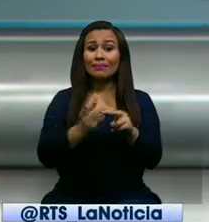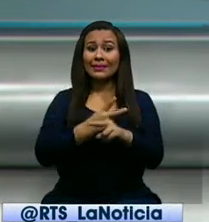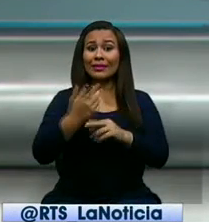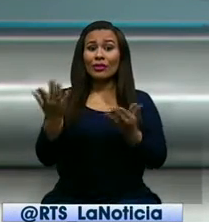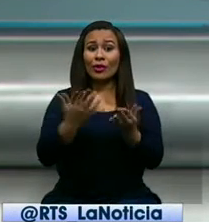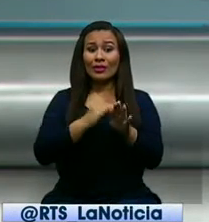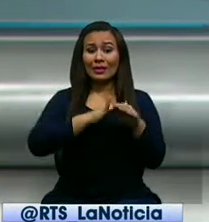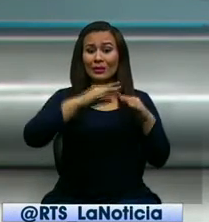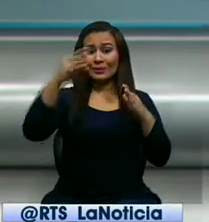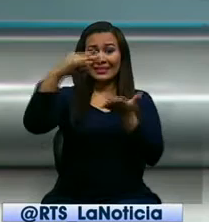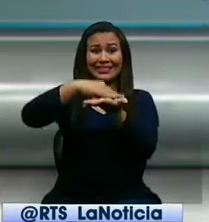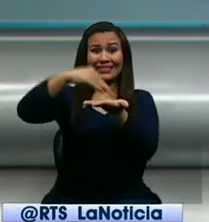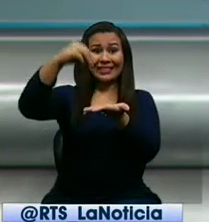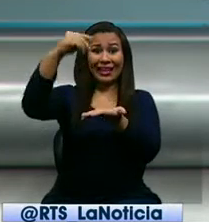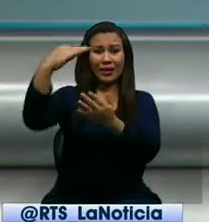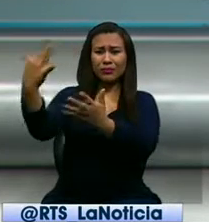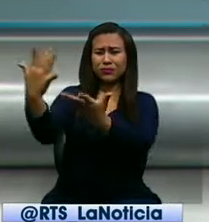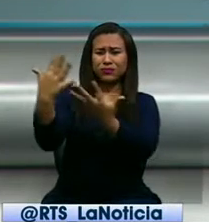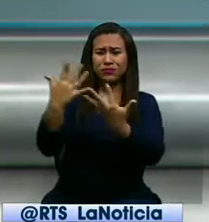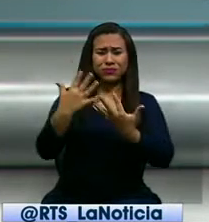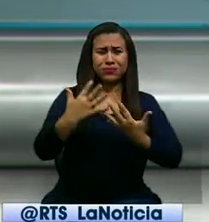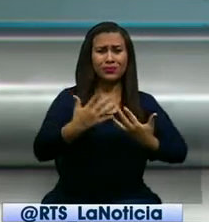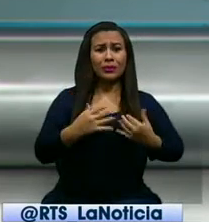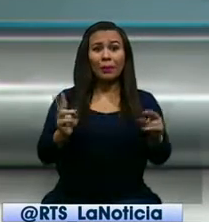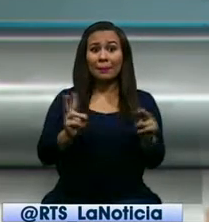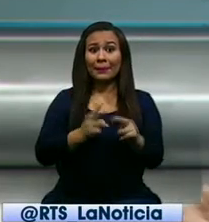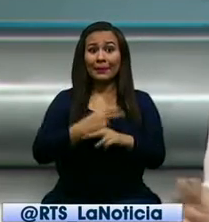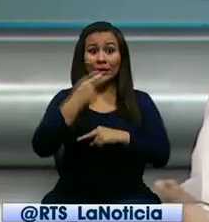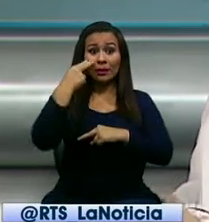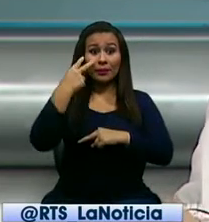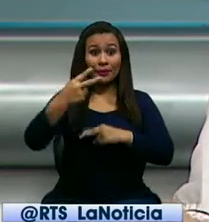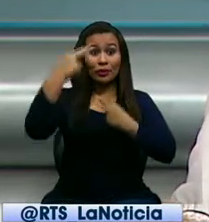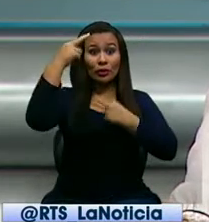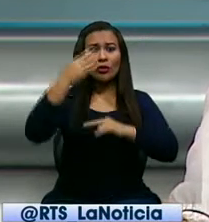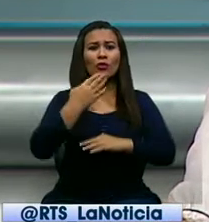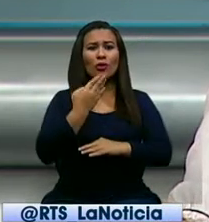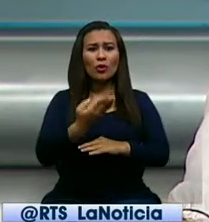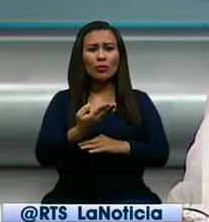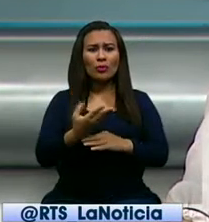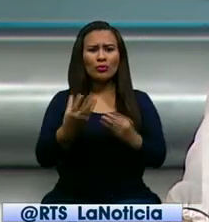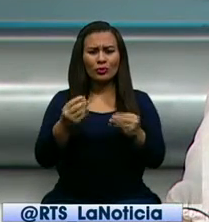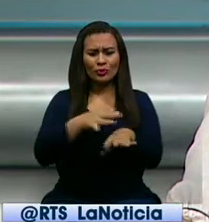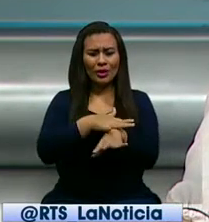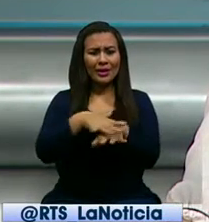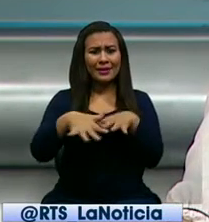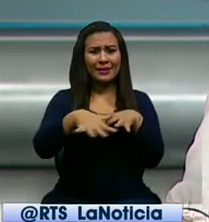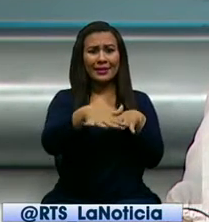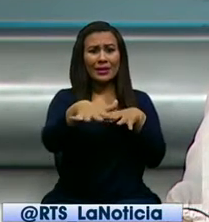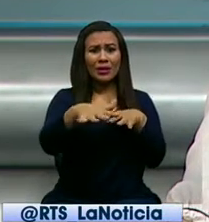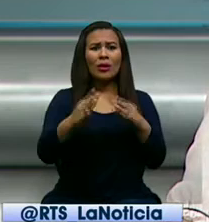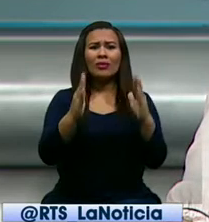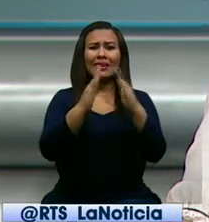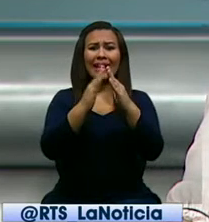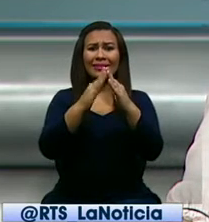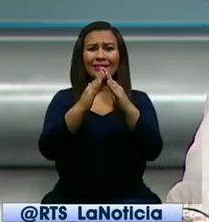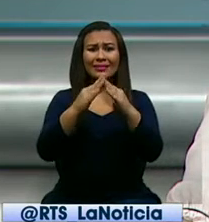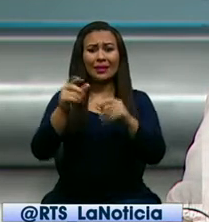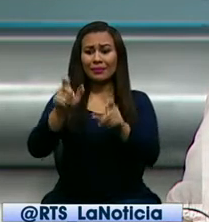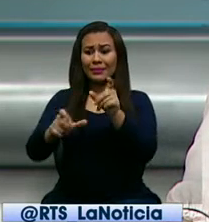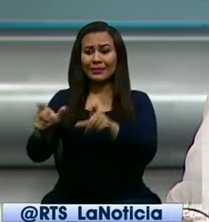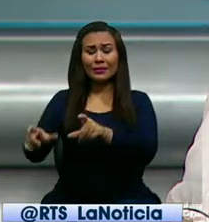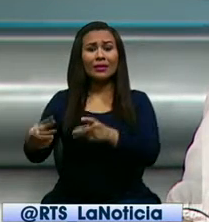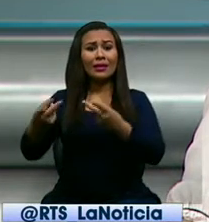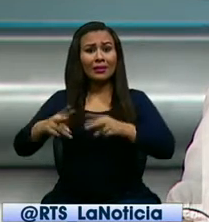ese país, desde donde nos llegan dramáticas imágenes de cómo las crecientes de los ríos arrastran casas, personas